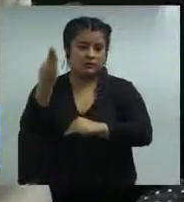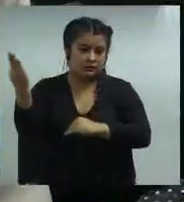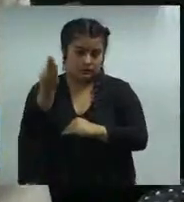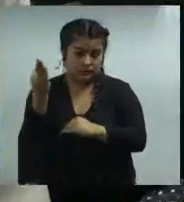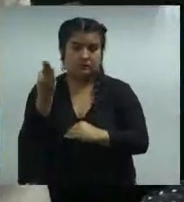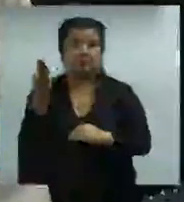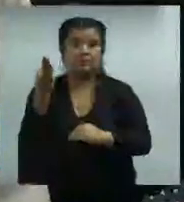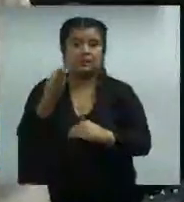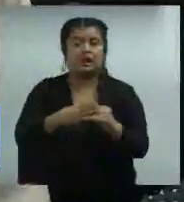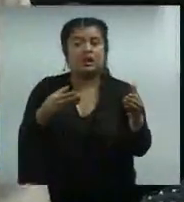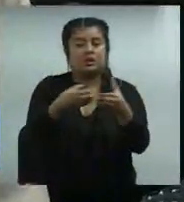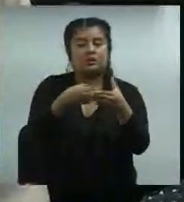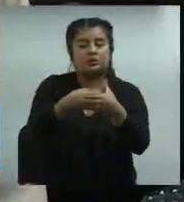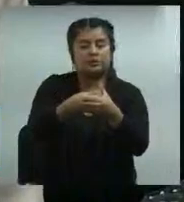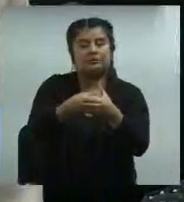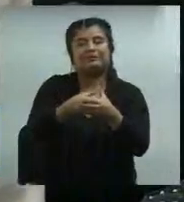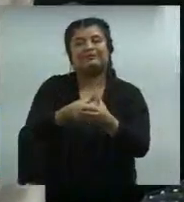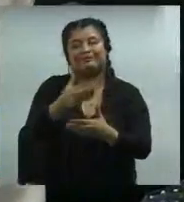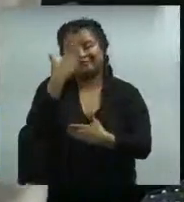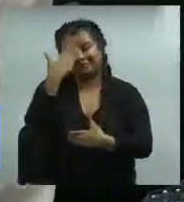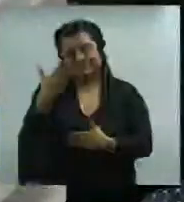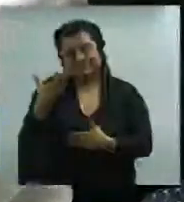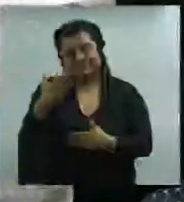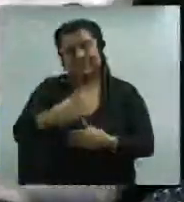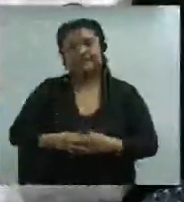famosas comisiones de postulación. Muchas gracias.